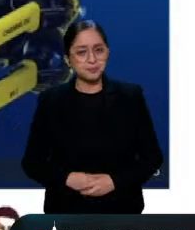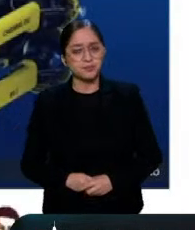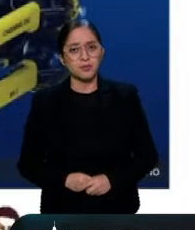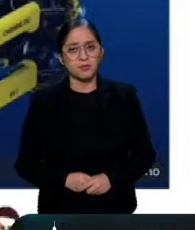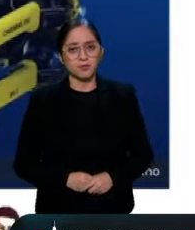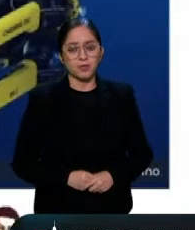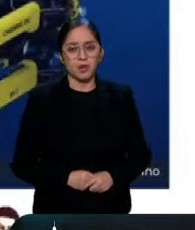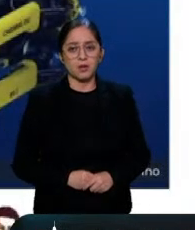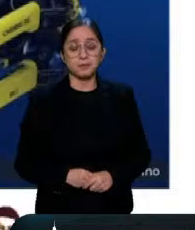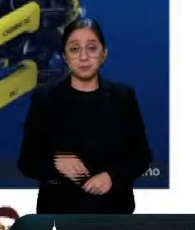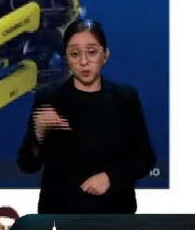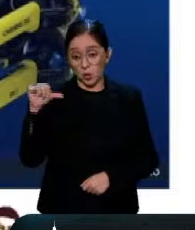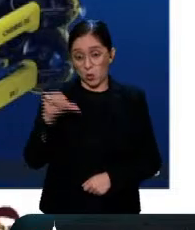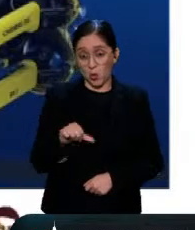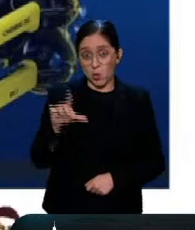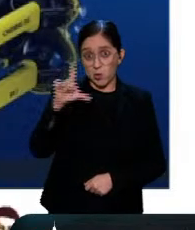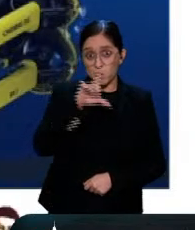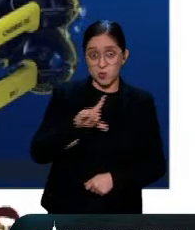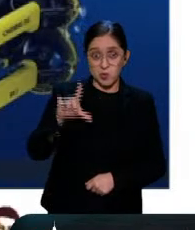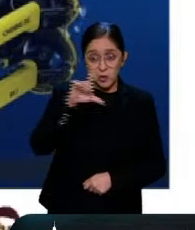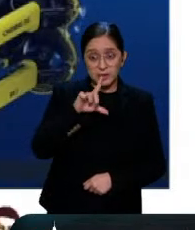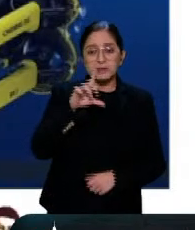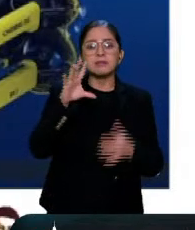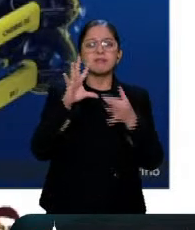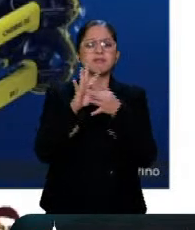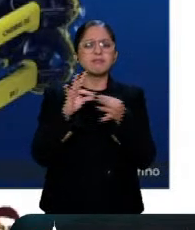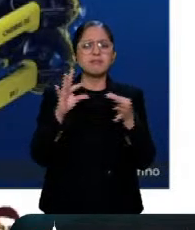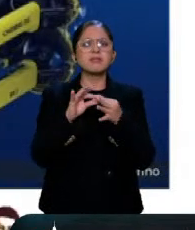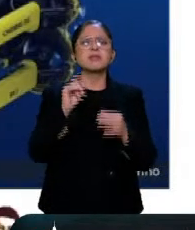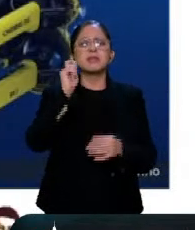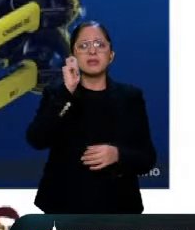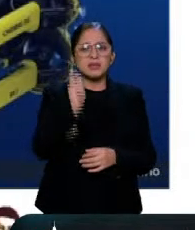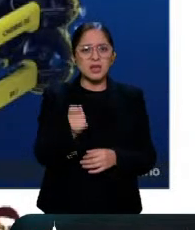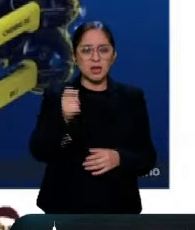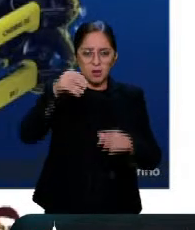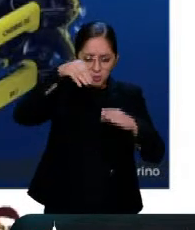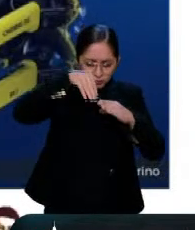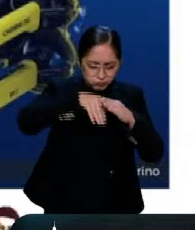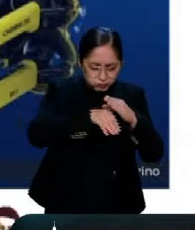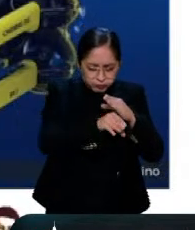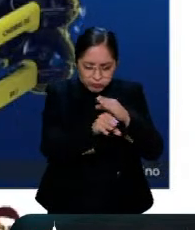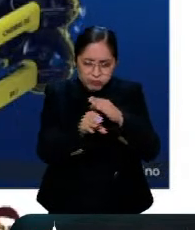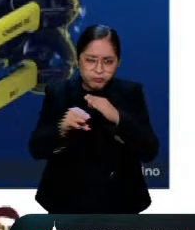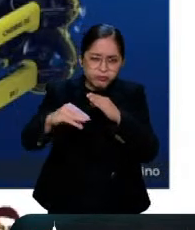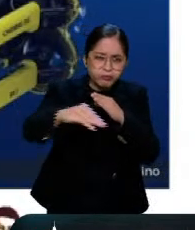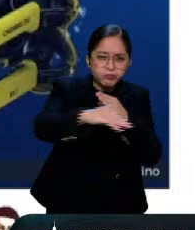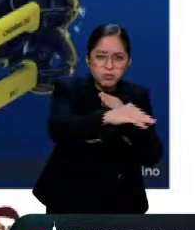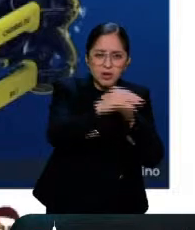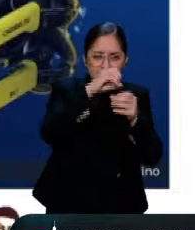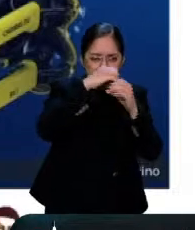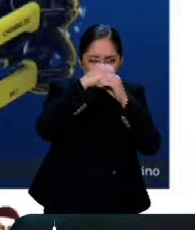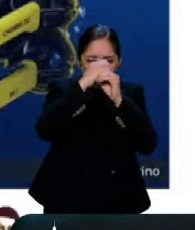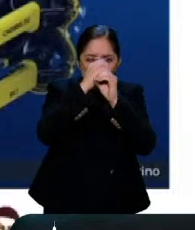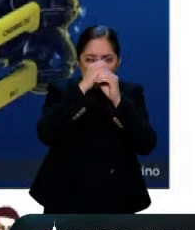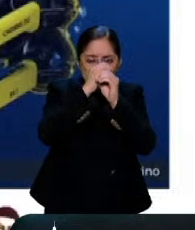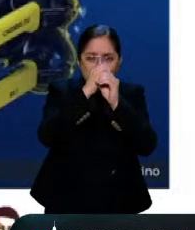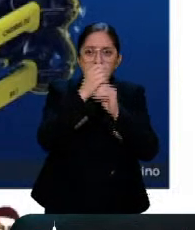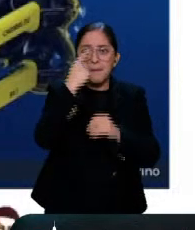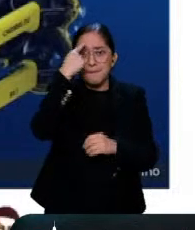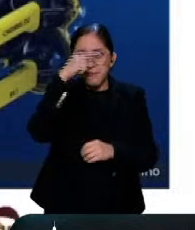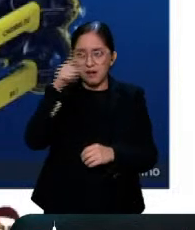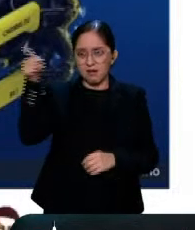trabajando con un dron submarino que hizo llegar la marina. Empleará personal